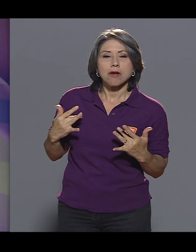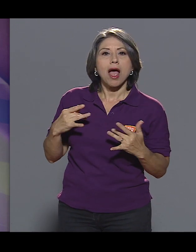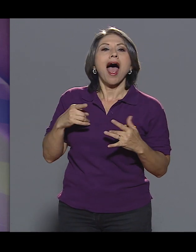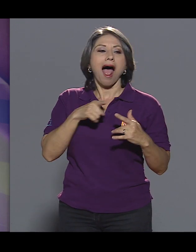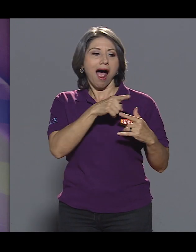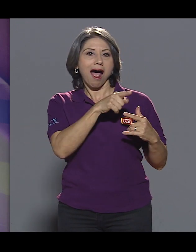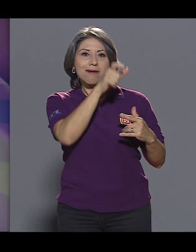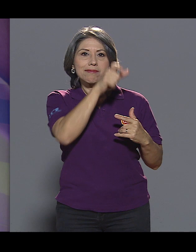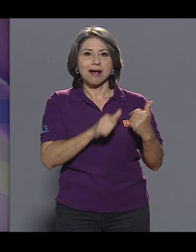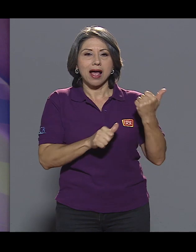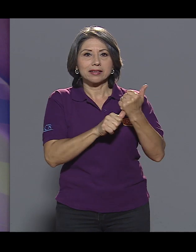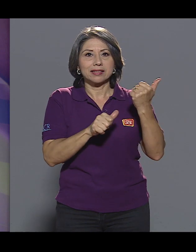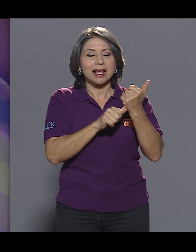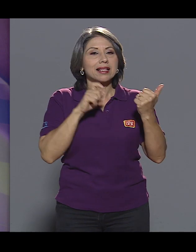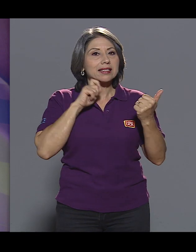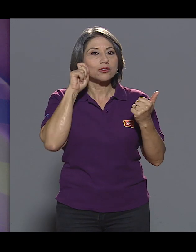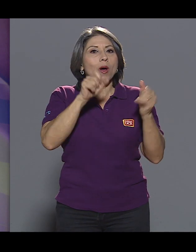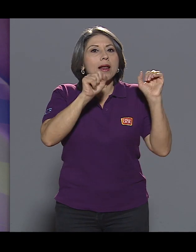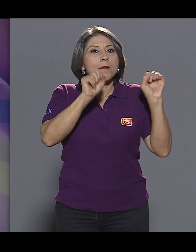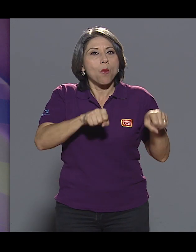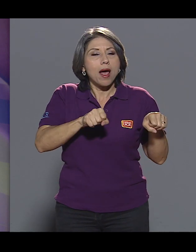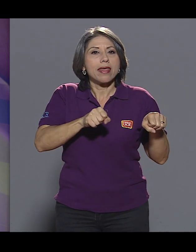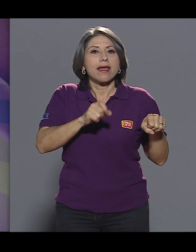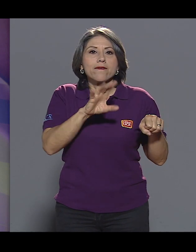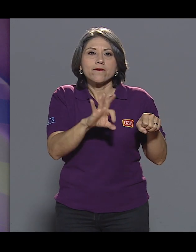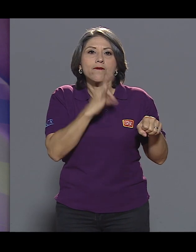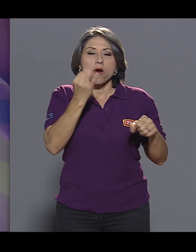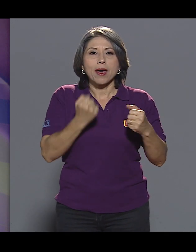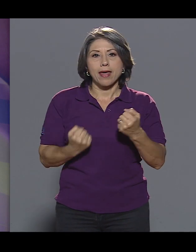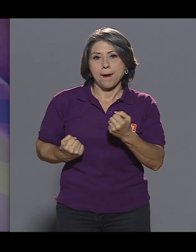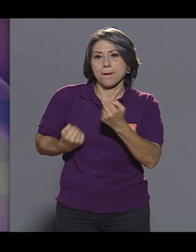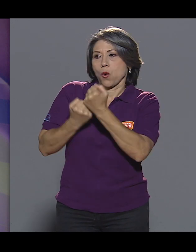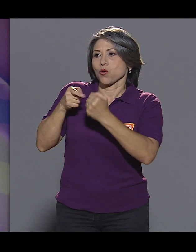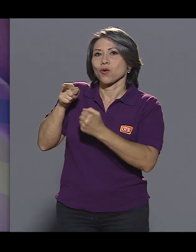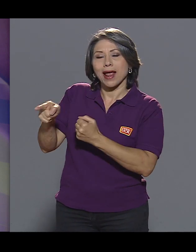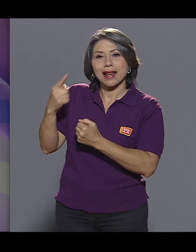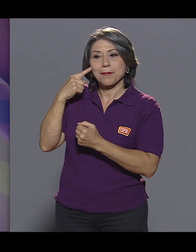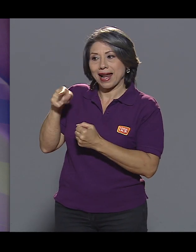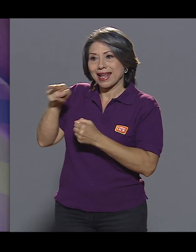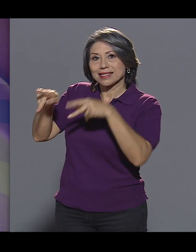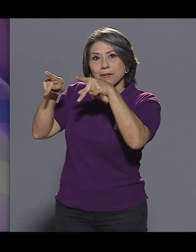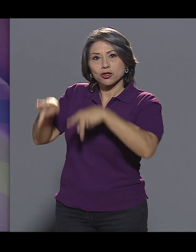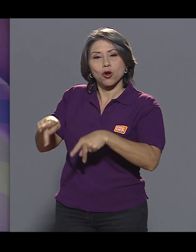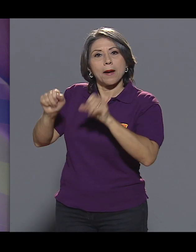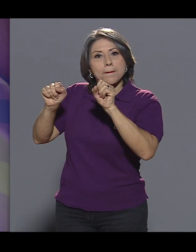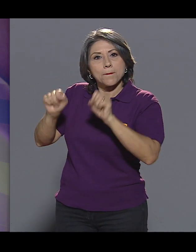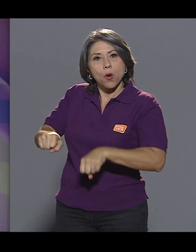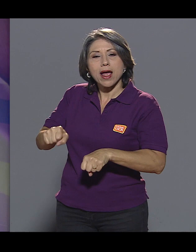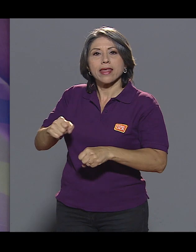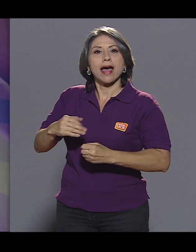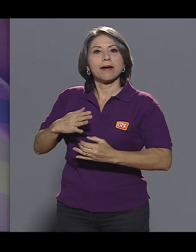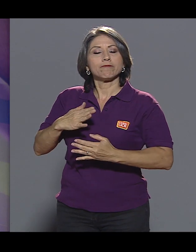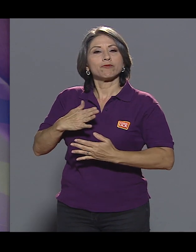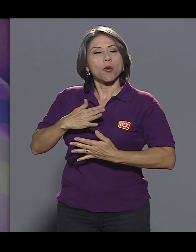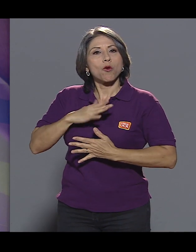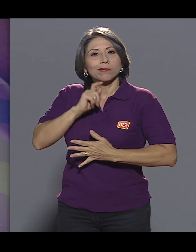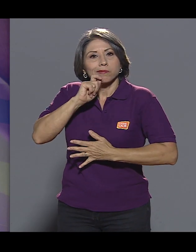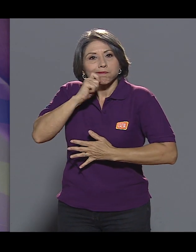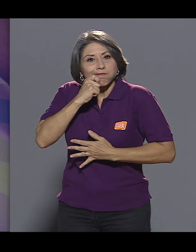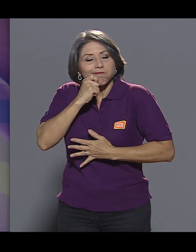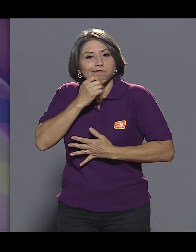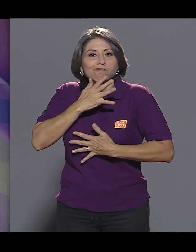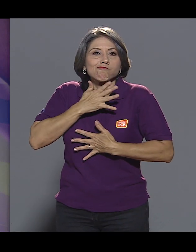una herramienta de apoyo para poder llegar a tener ese tipo de cuestiones en la